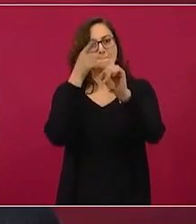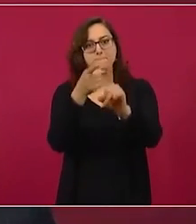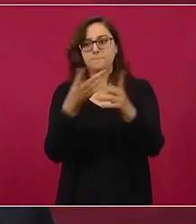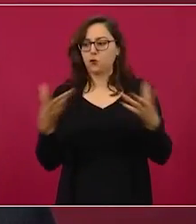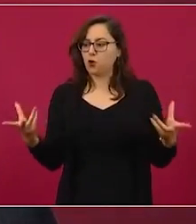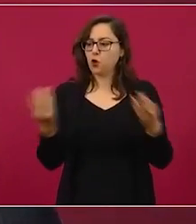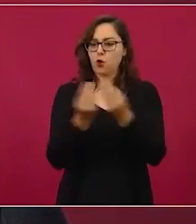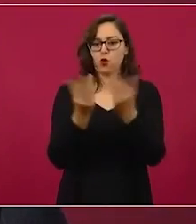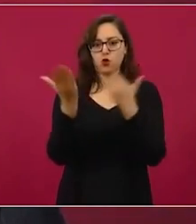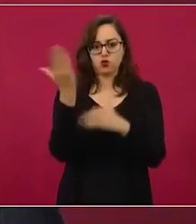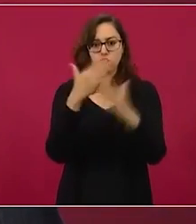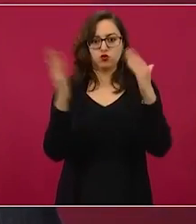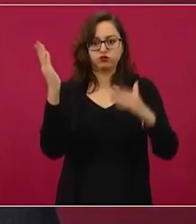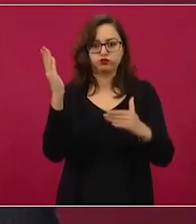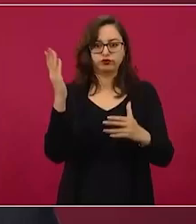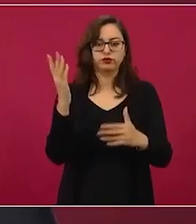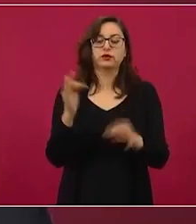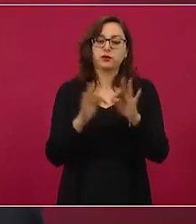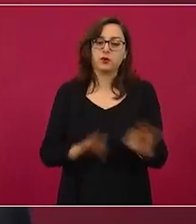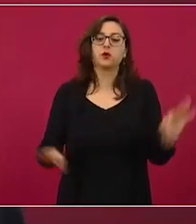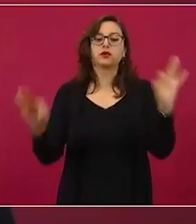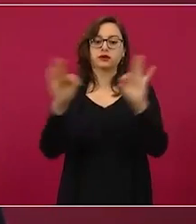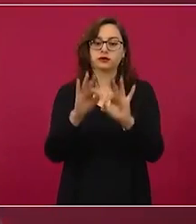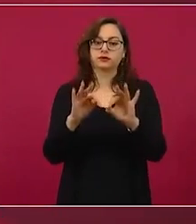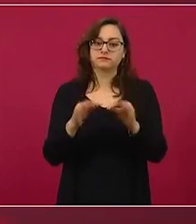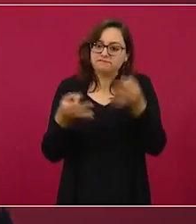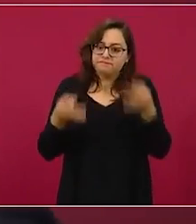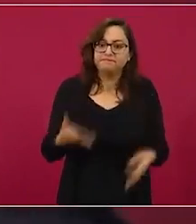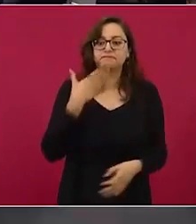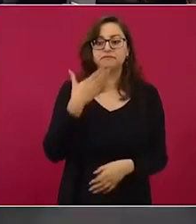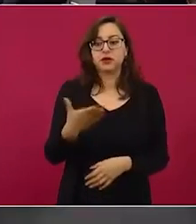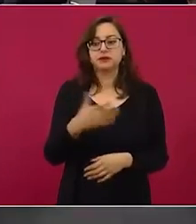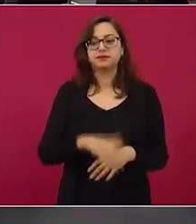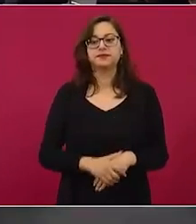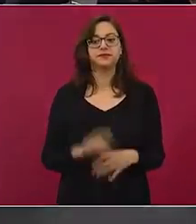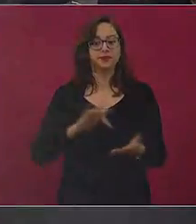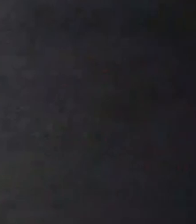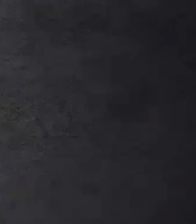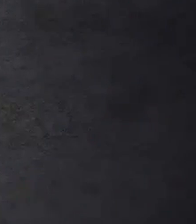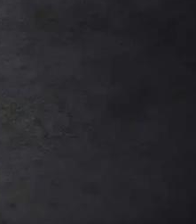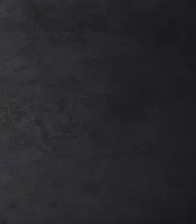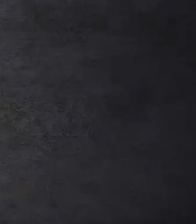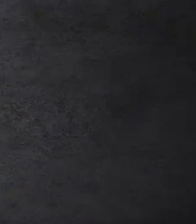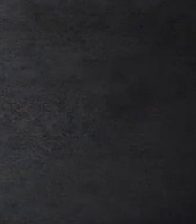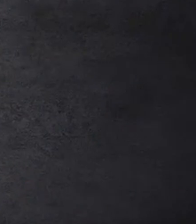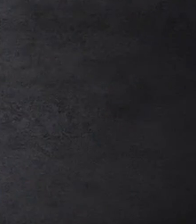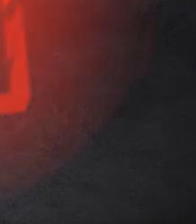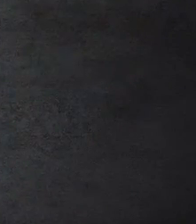adelante juntos, juntas, haciendo las cosas correctamente. Gracias. Gracias, doctor.